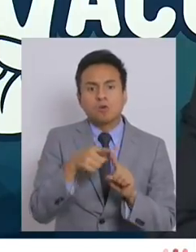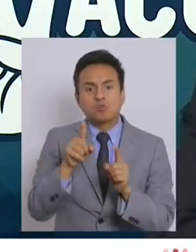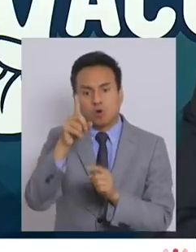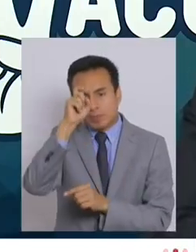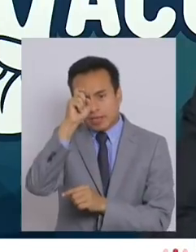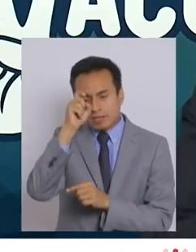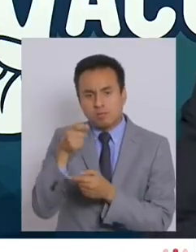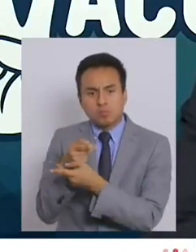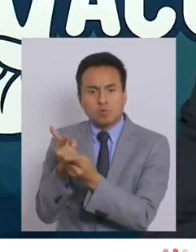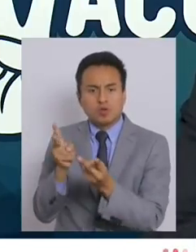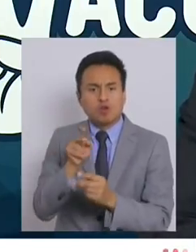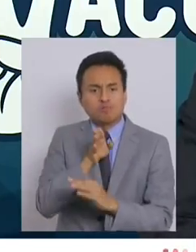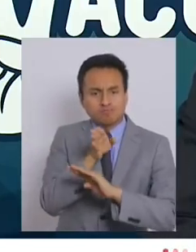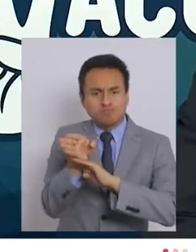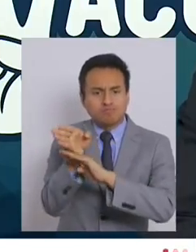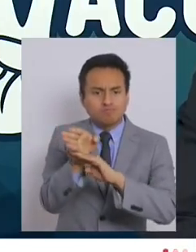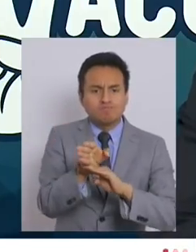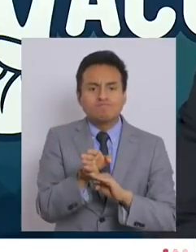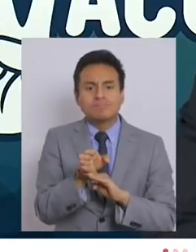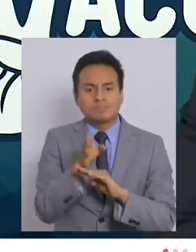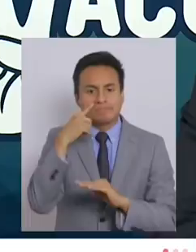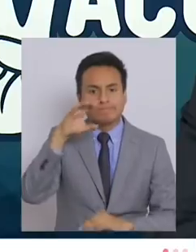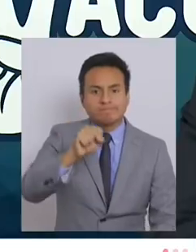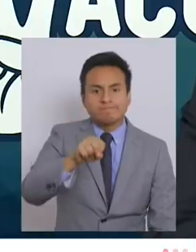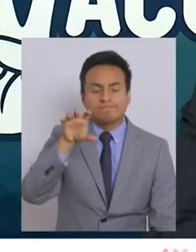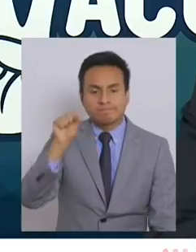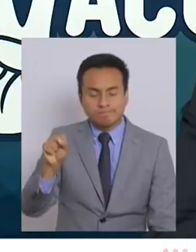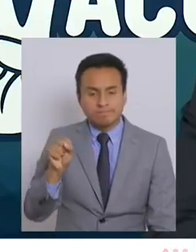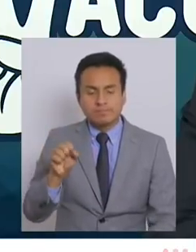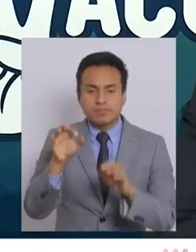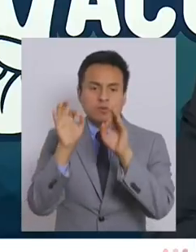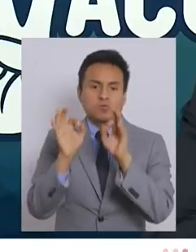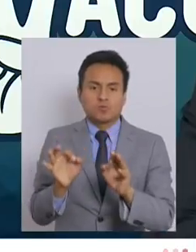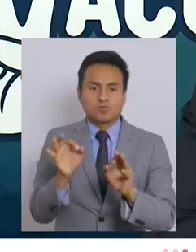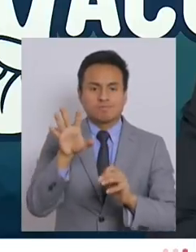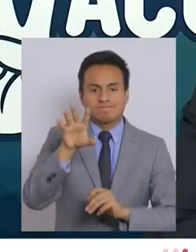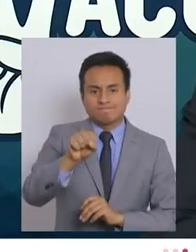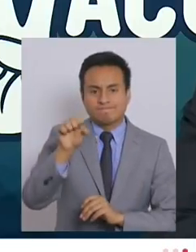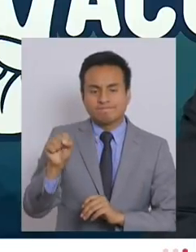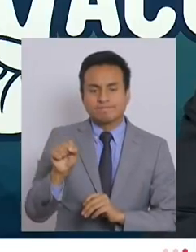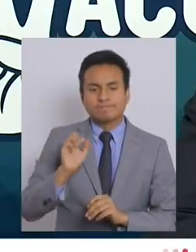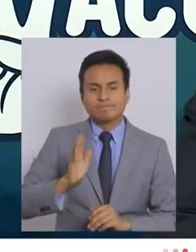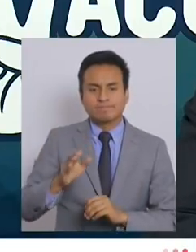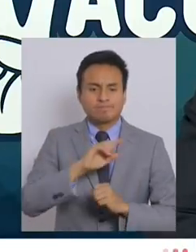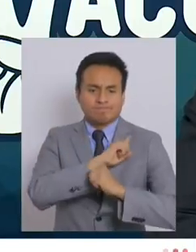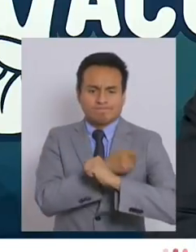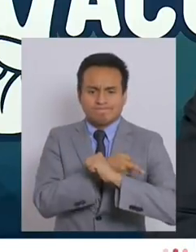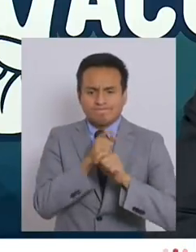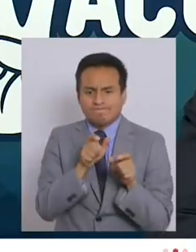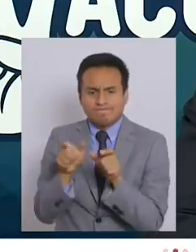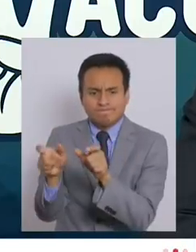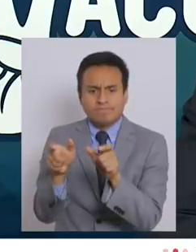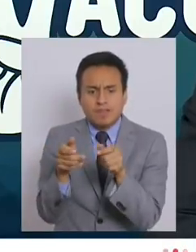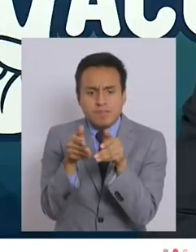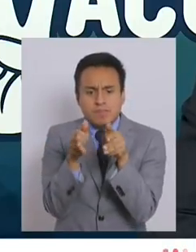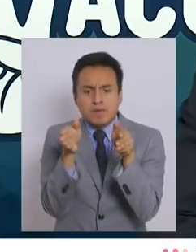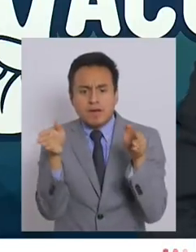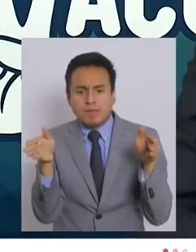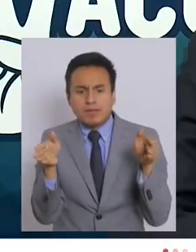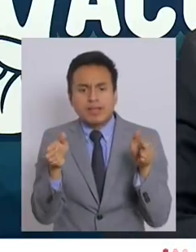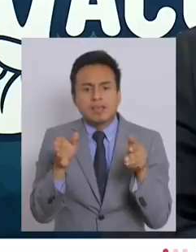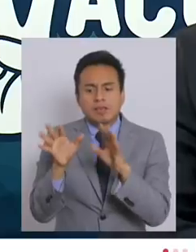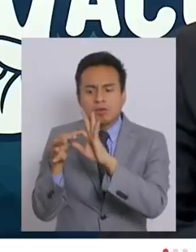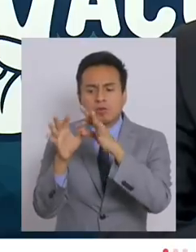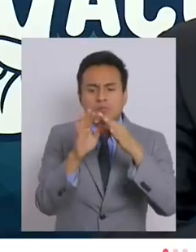hospitales públicos que nos ha permitido detectar oportunamente vamos a seguir fortaleciendo y amplificando la